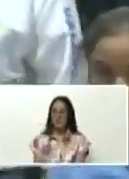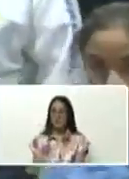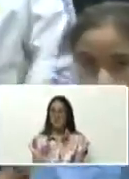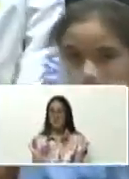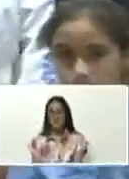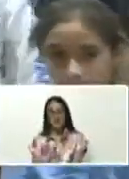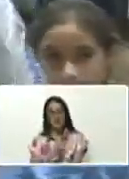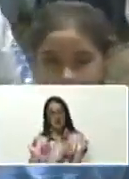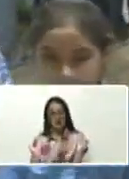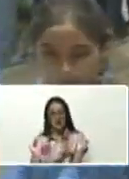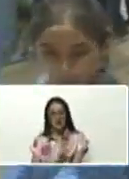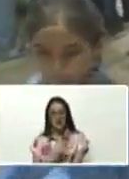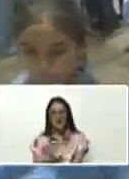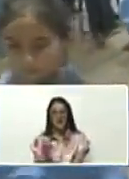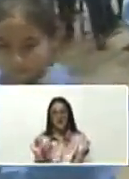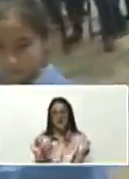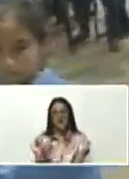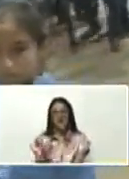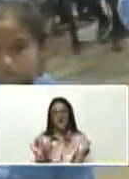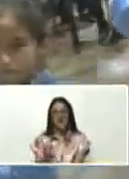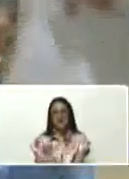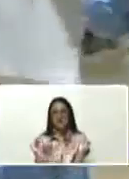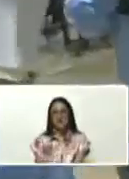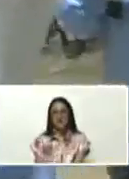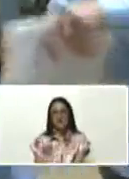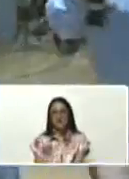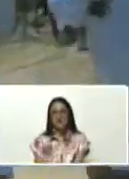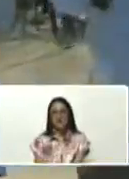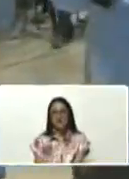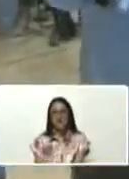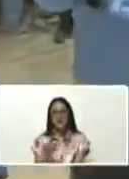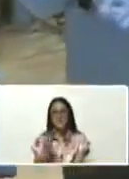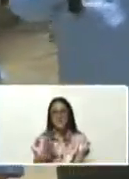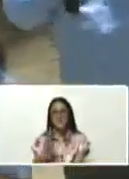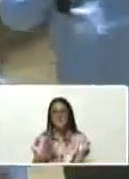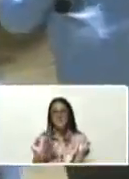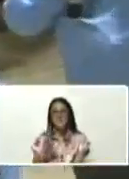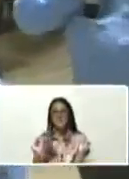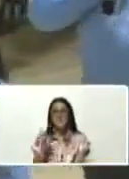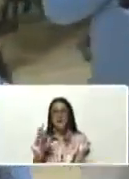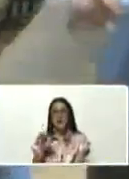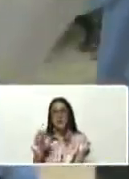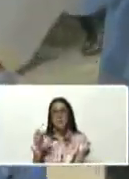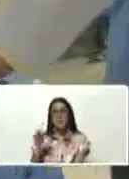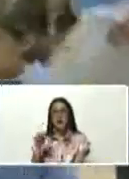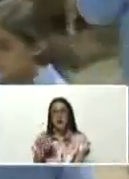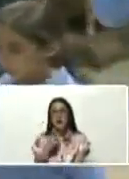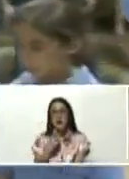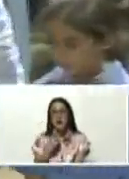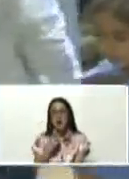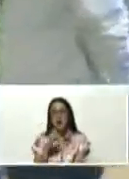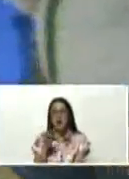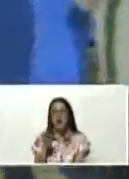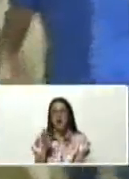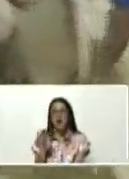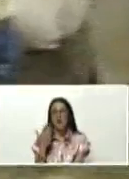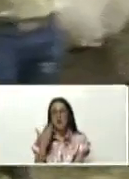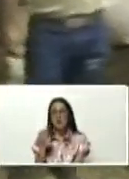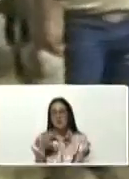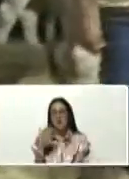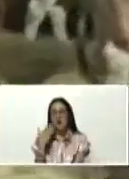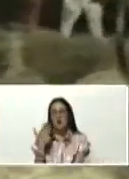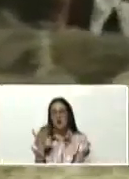raza que tenemos acá, que es Brahman también. Brahman blanco. Brahman blanco y este rojo. Brahman rojo. Muestra ahí ese Brahman rojo que está ahí